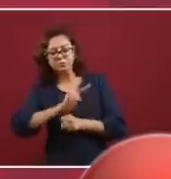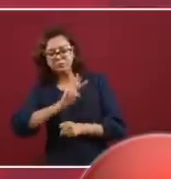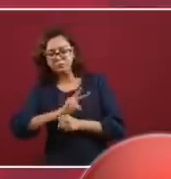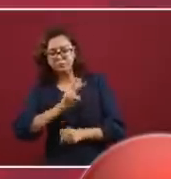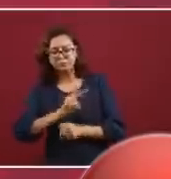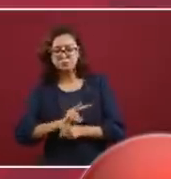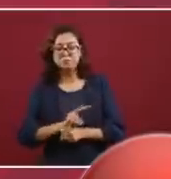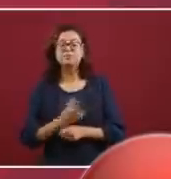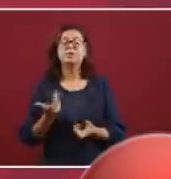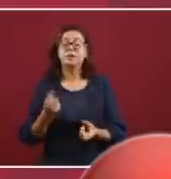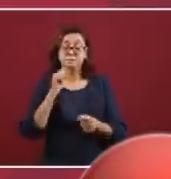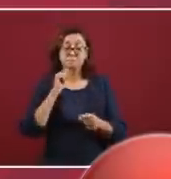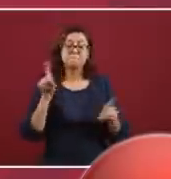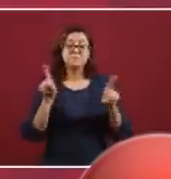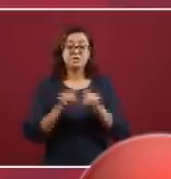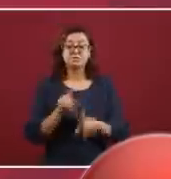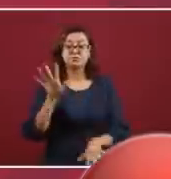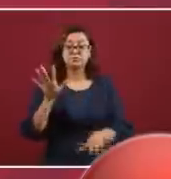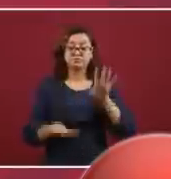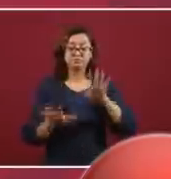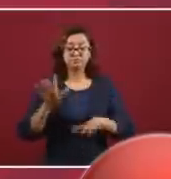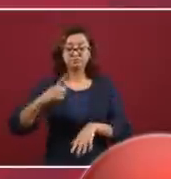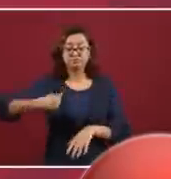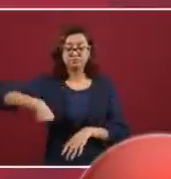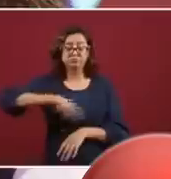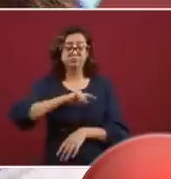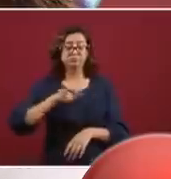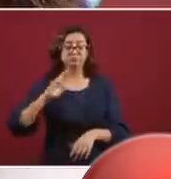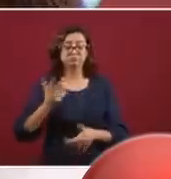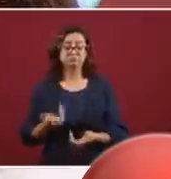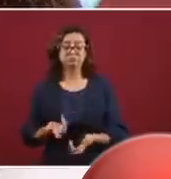nosotros atendiendo los créditos por cobrar,